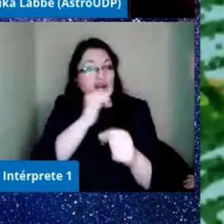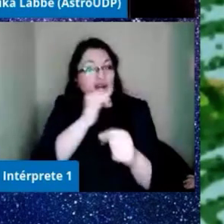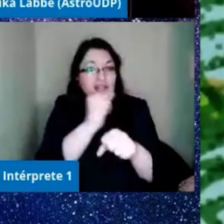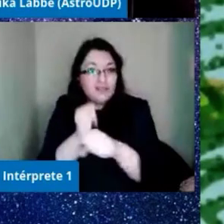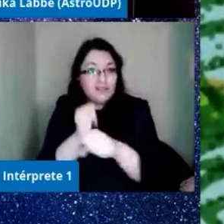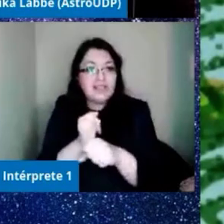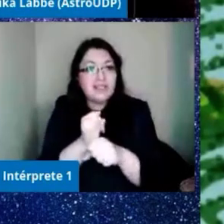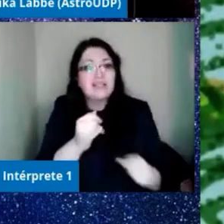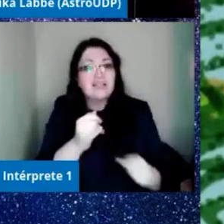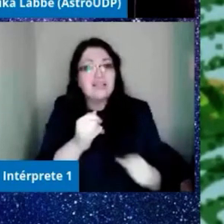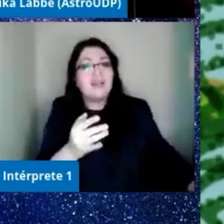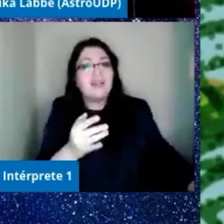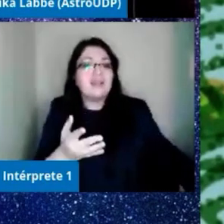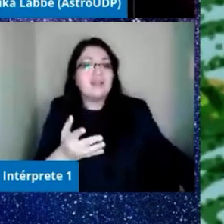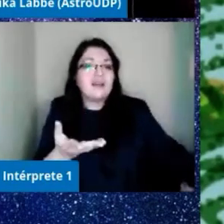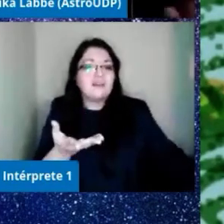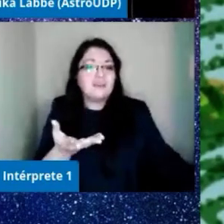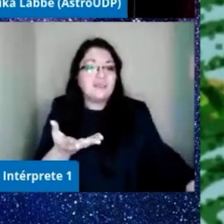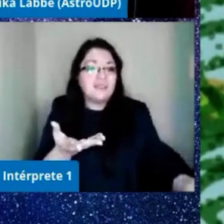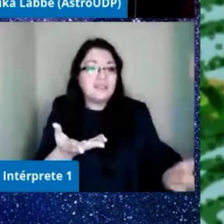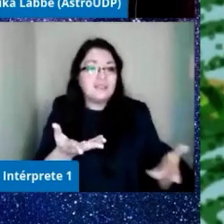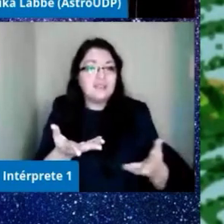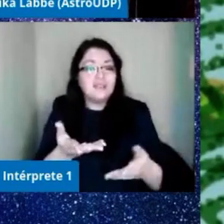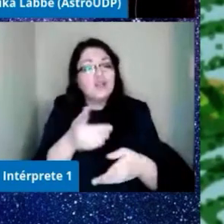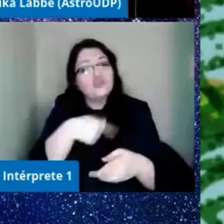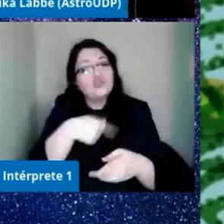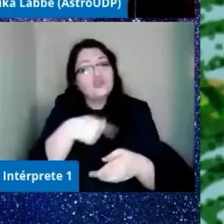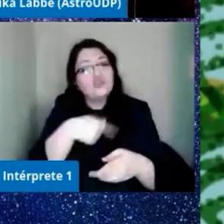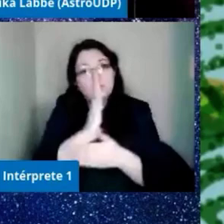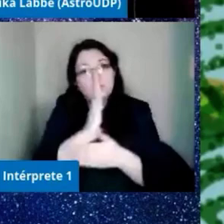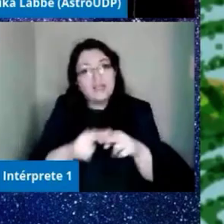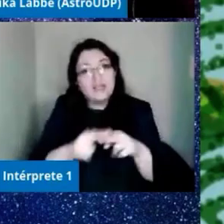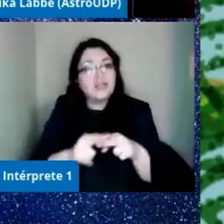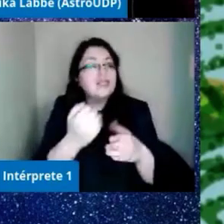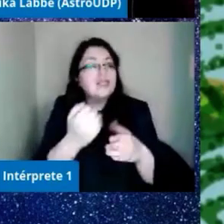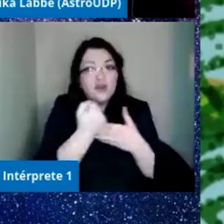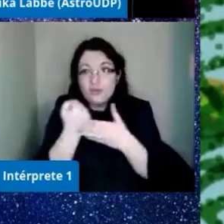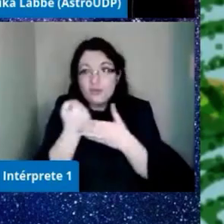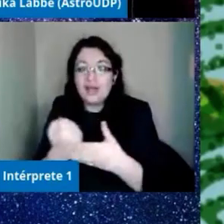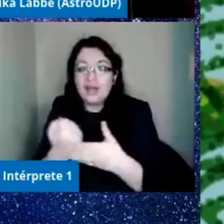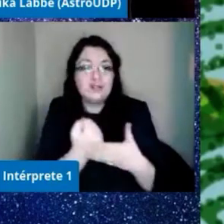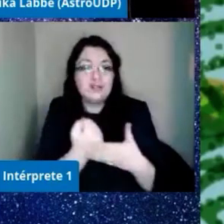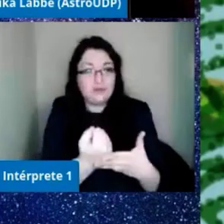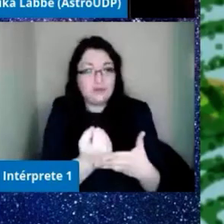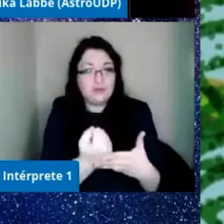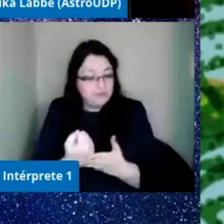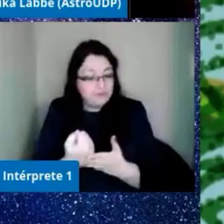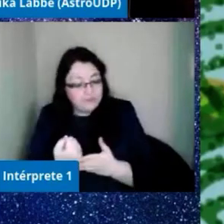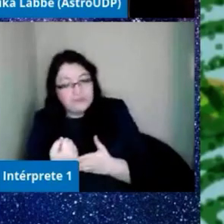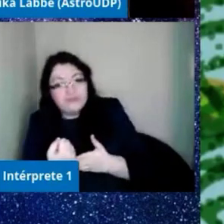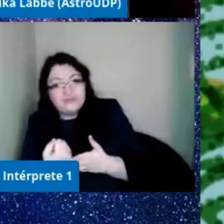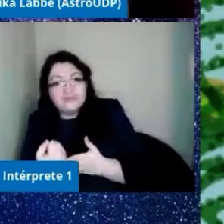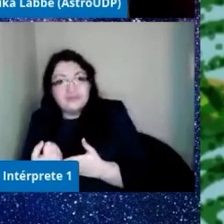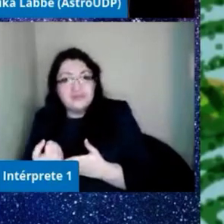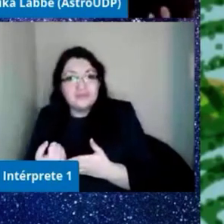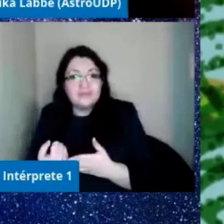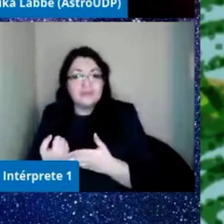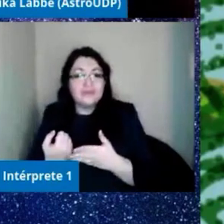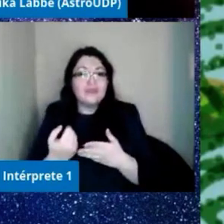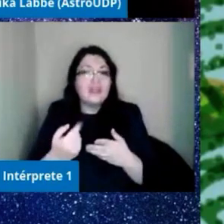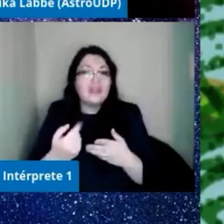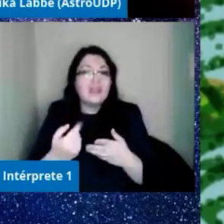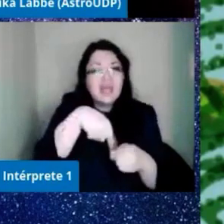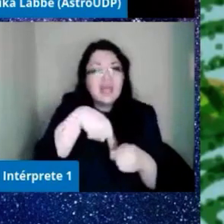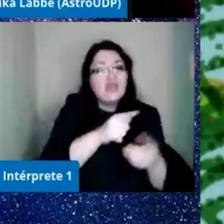iData. Y empezamos a hacer colaboraciones donde teníamos material que ellos habían diseñado y con eso